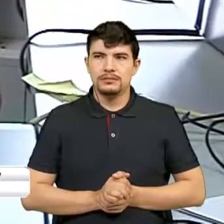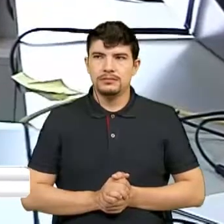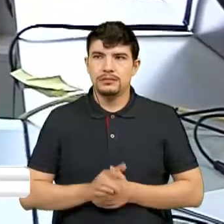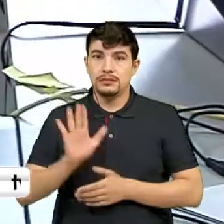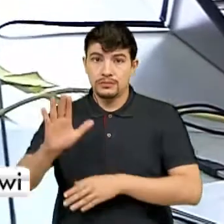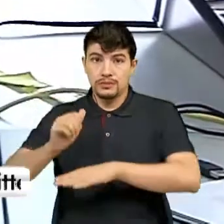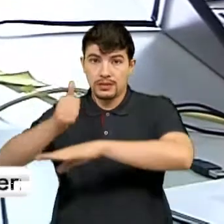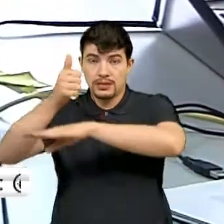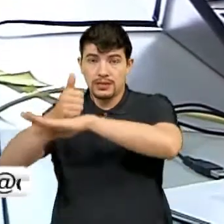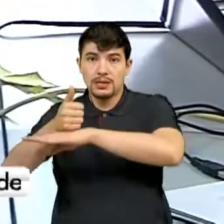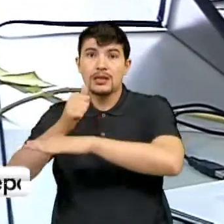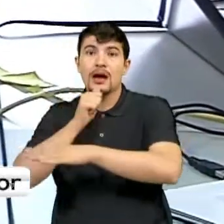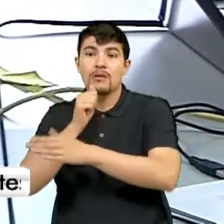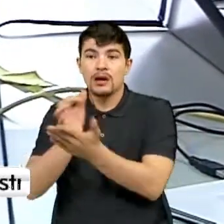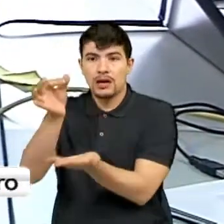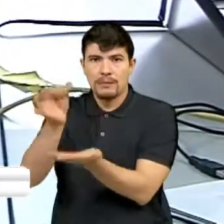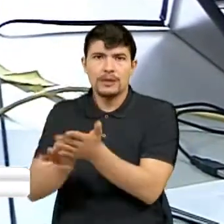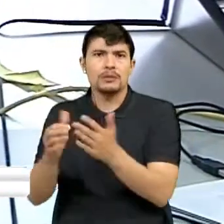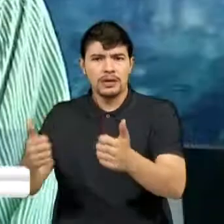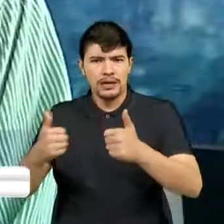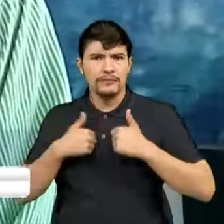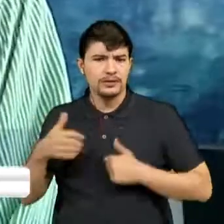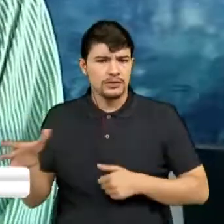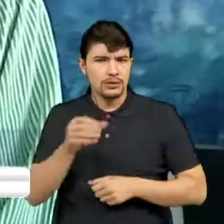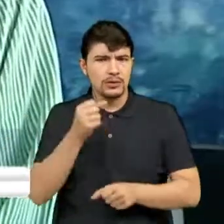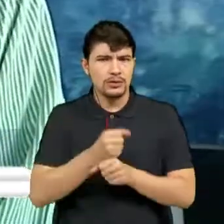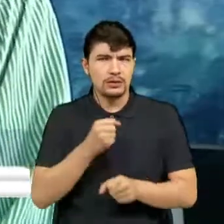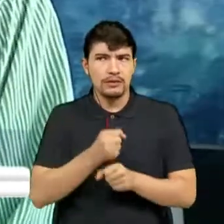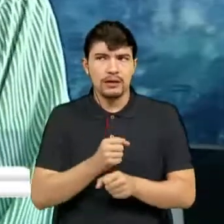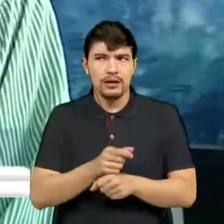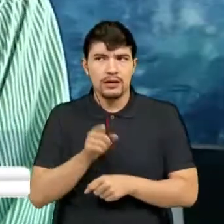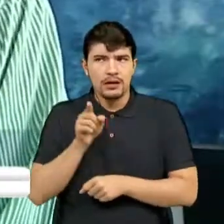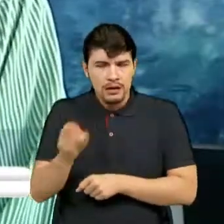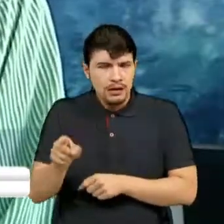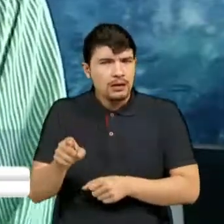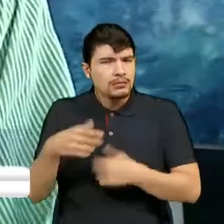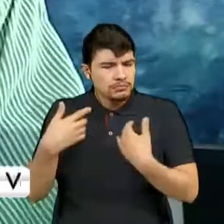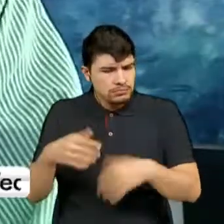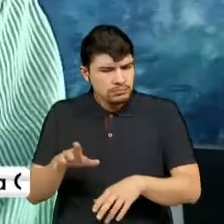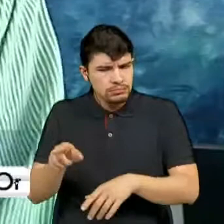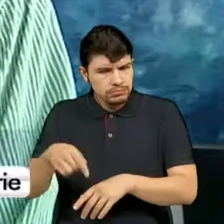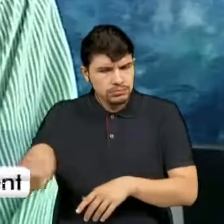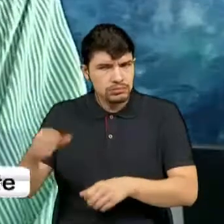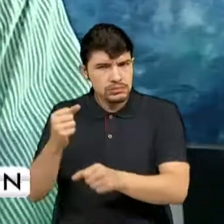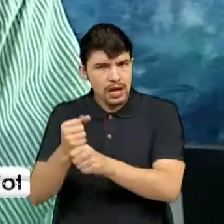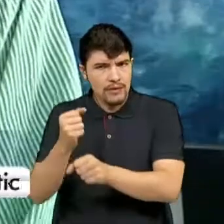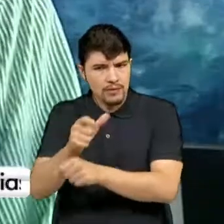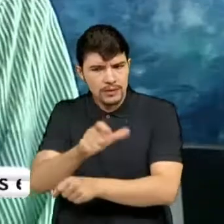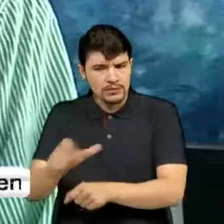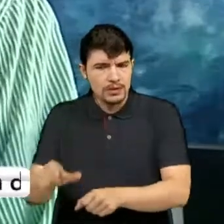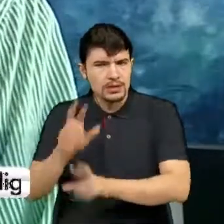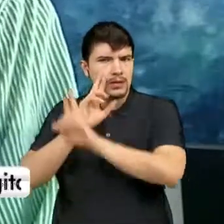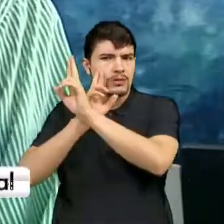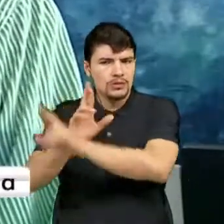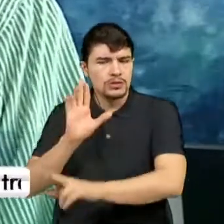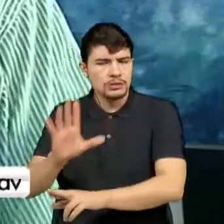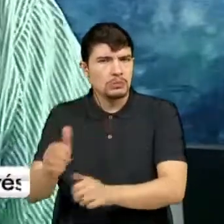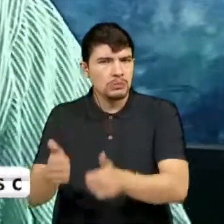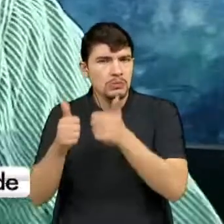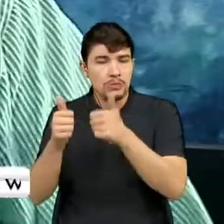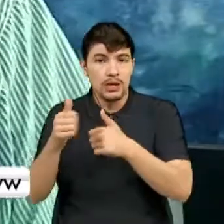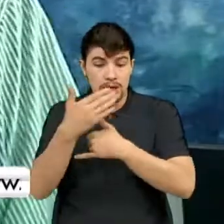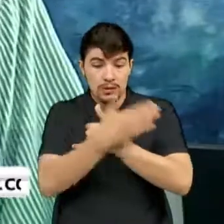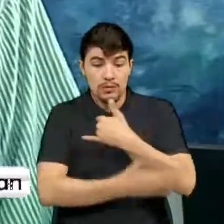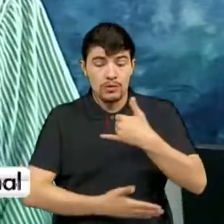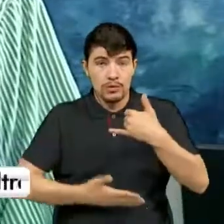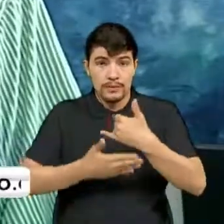sin duda alguna será un beneficio para los empleados. Se merecen esos reconocimientos. A nivel de país, pues habrá que tener cuidado para